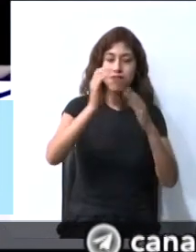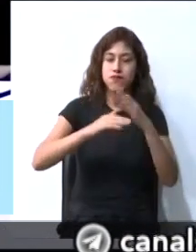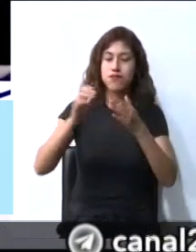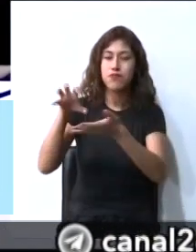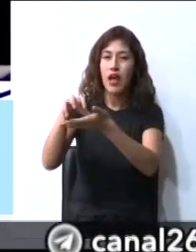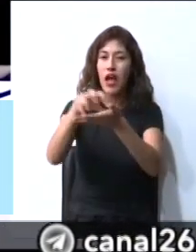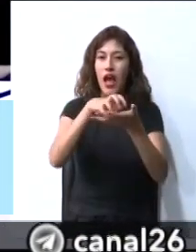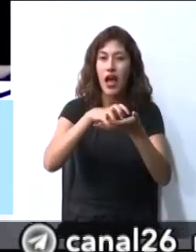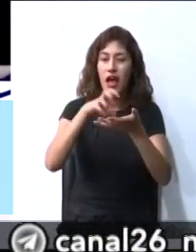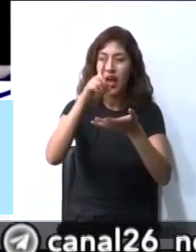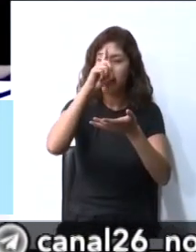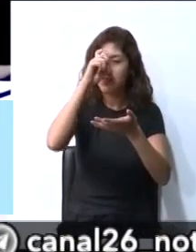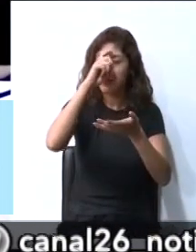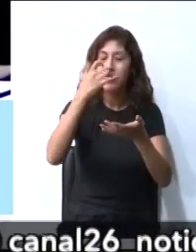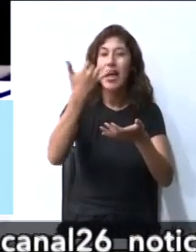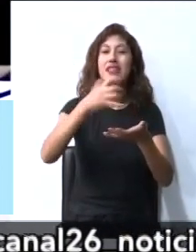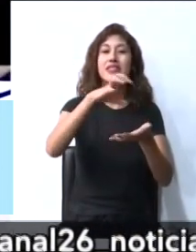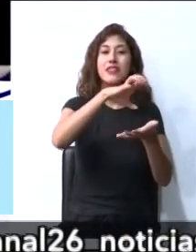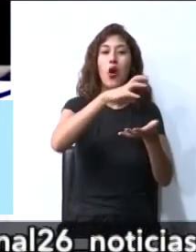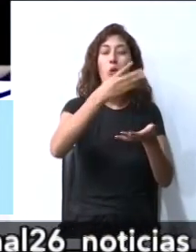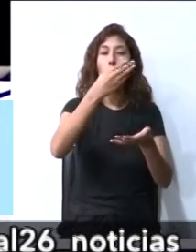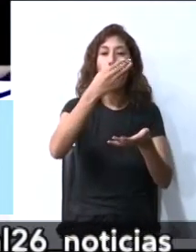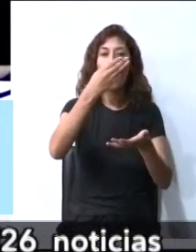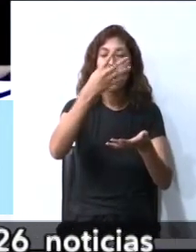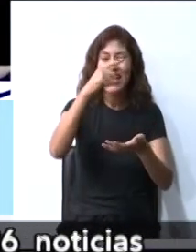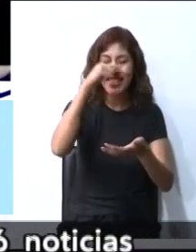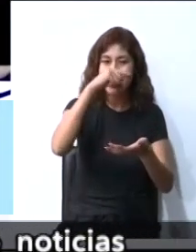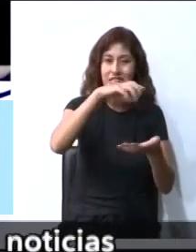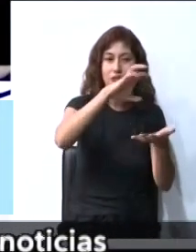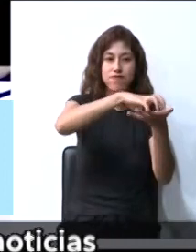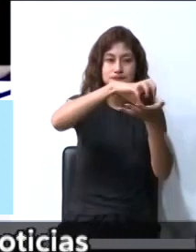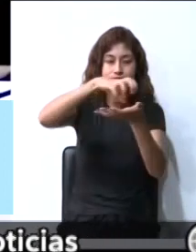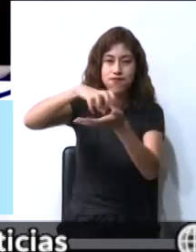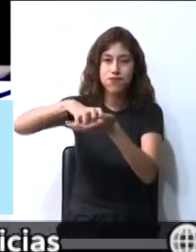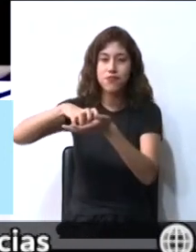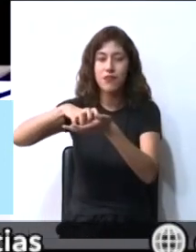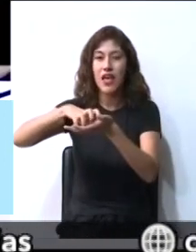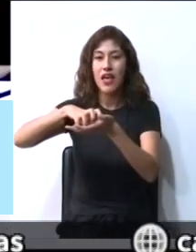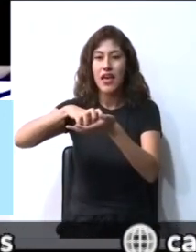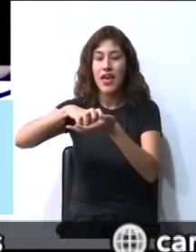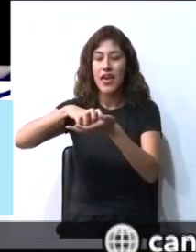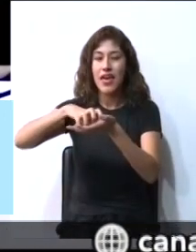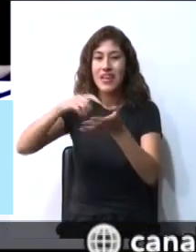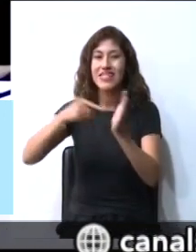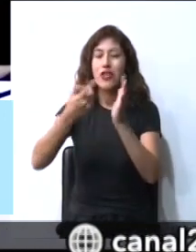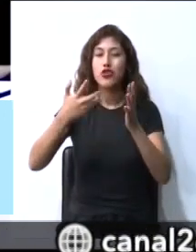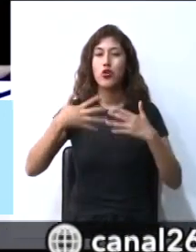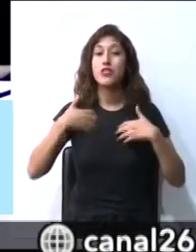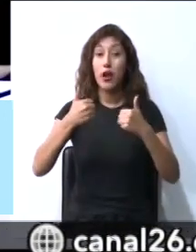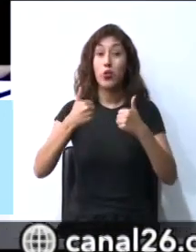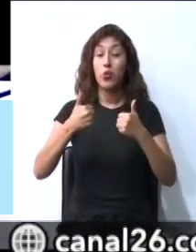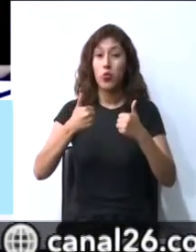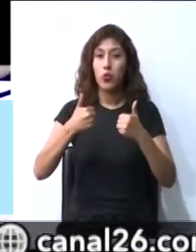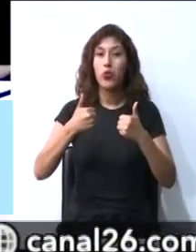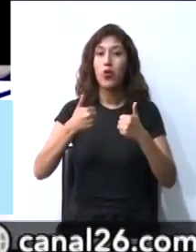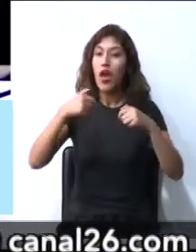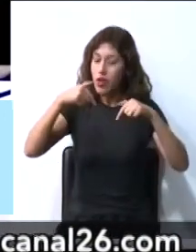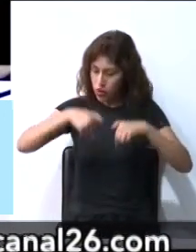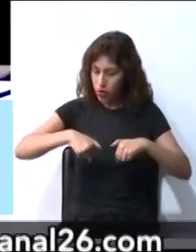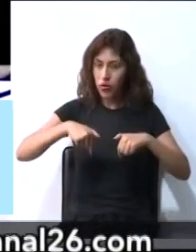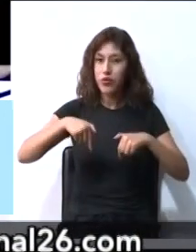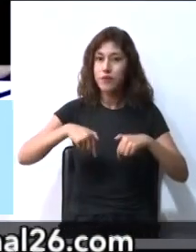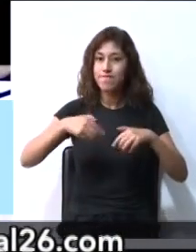Sumamos 47 centros de salud y acción comunitaria para la atención primaria y hoy todos tenemos el compromiso que habíamos